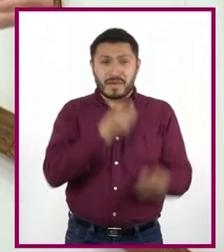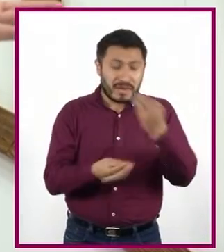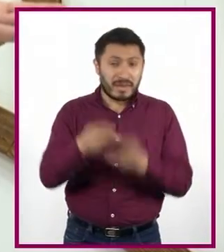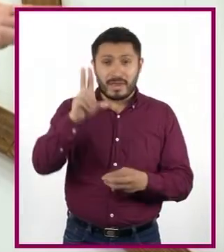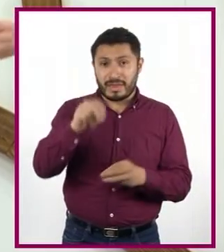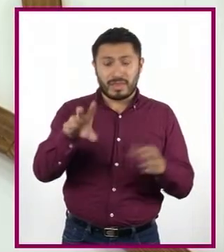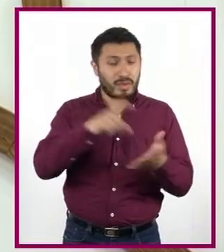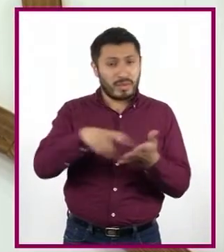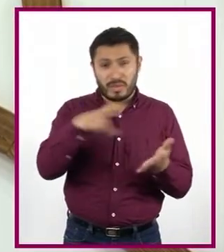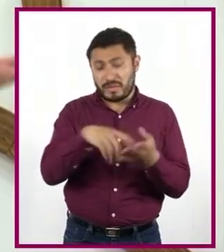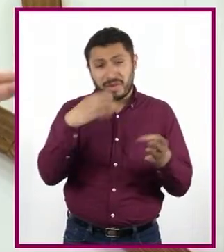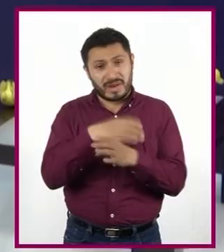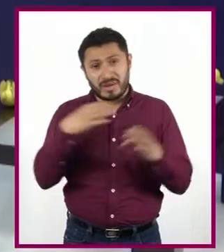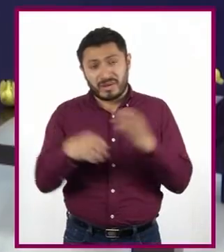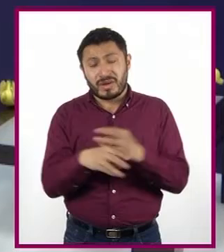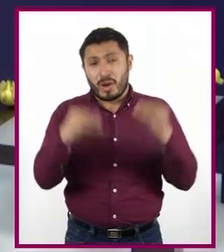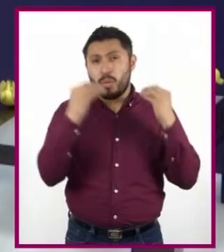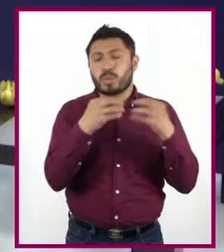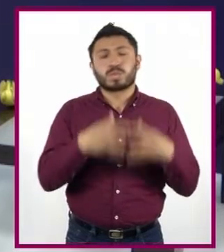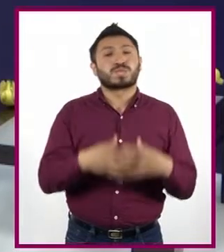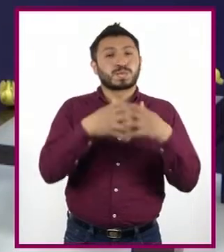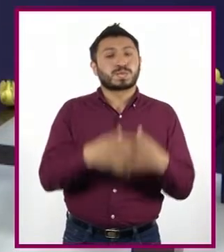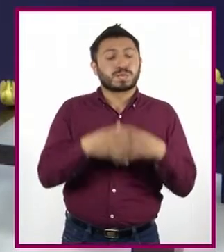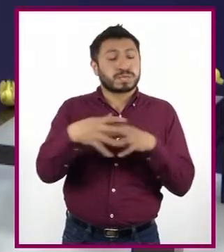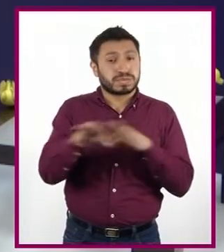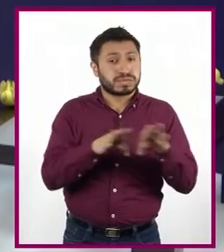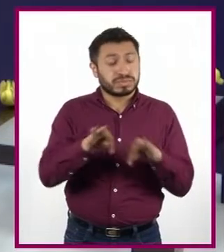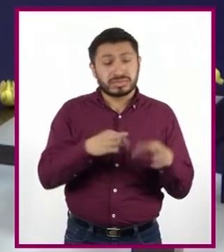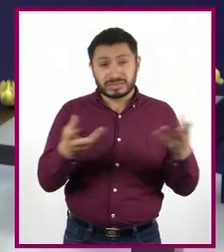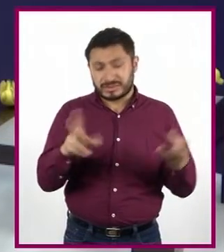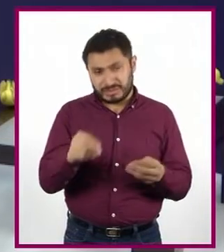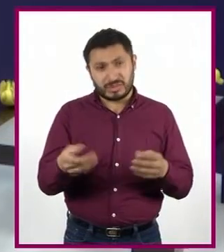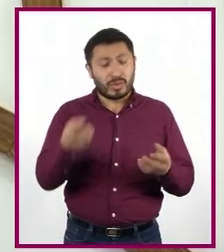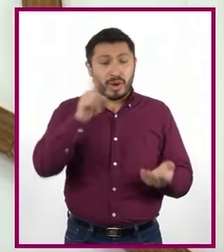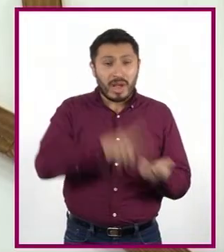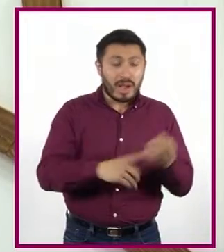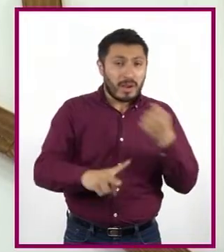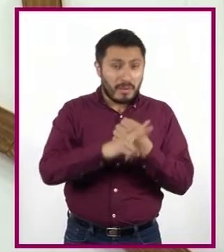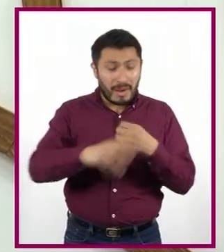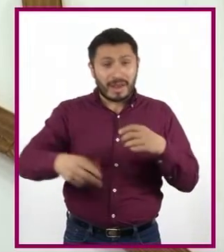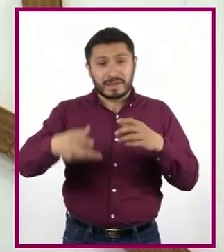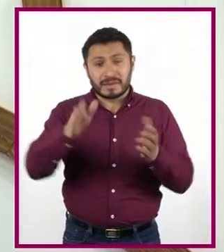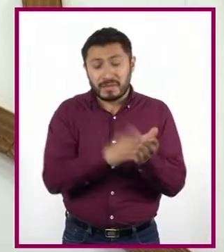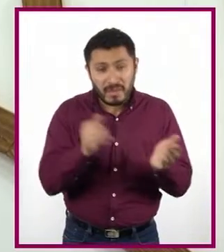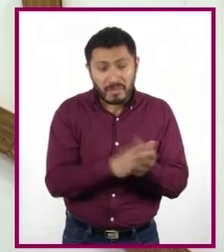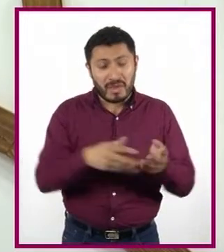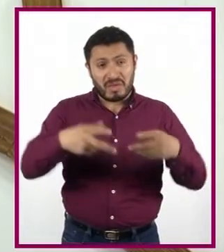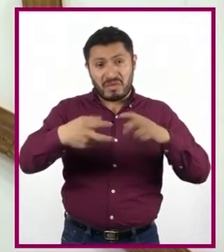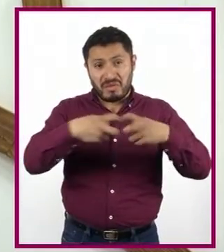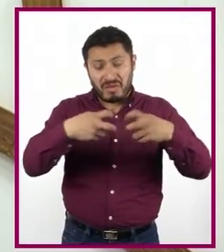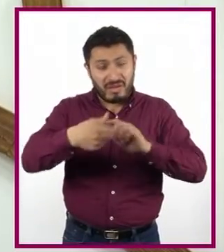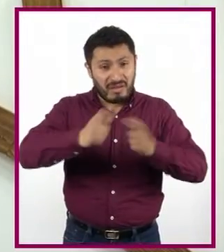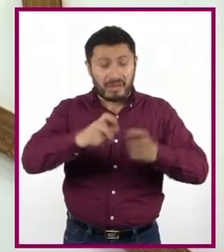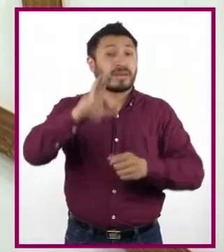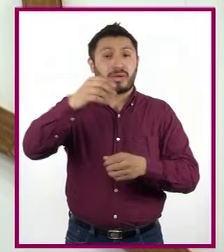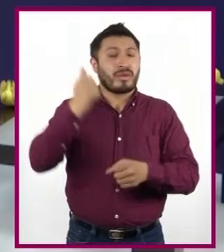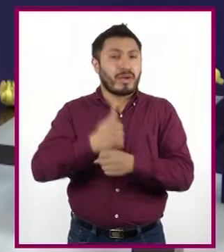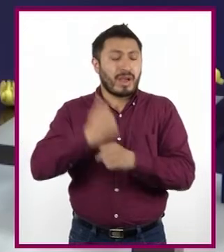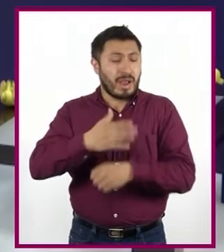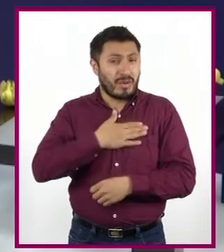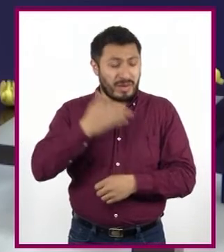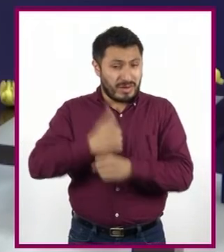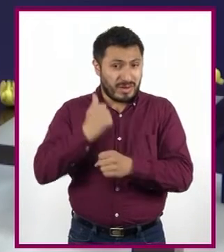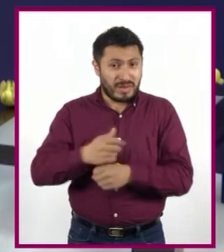No compraban productos ultraprocesados, envasados, ni empapelados o plastificados. Mis abuelos preparaban